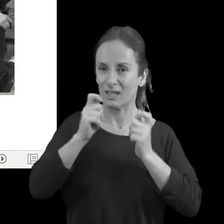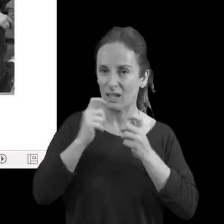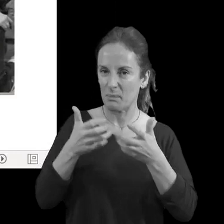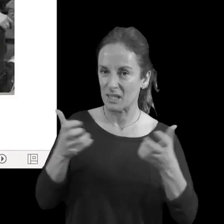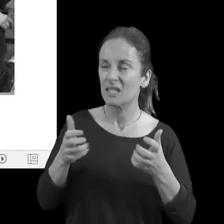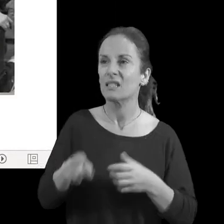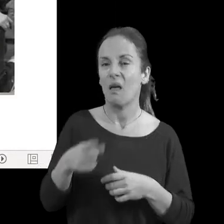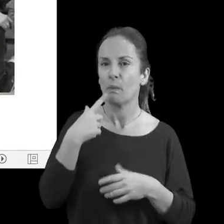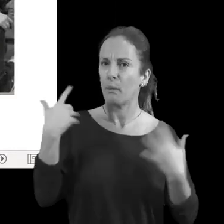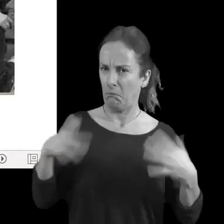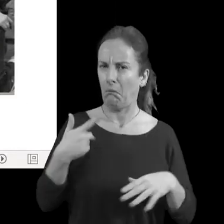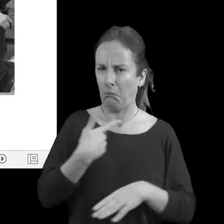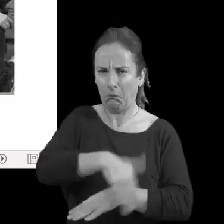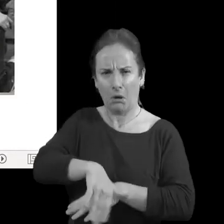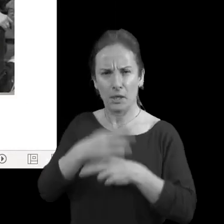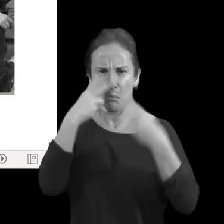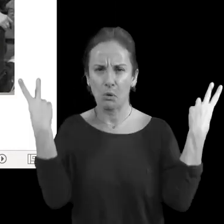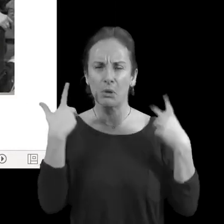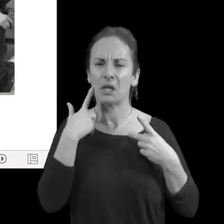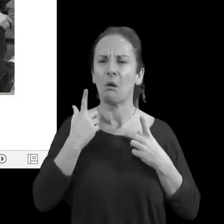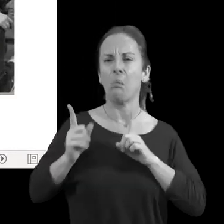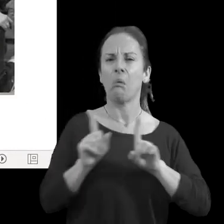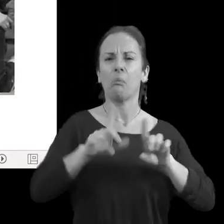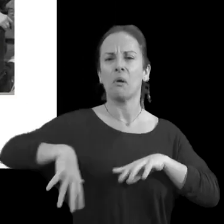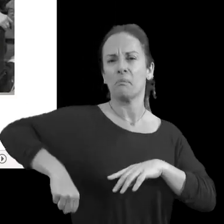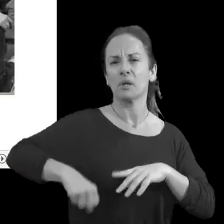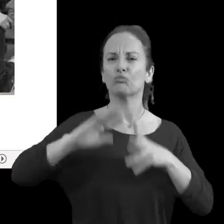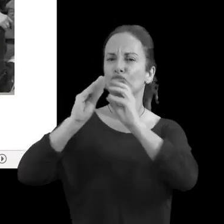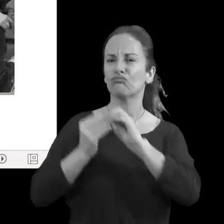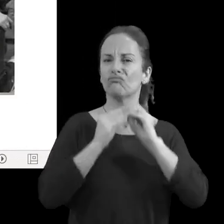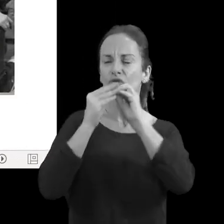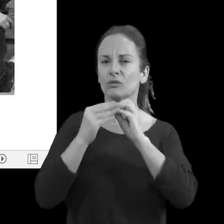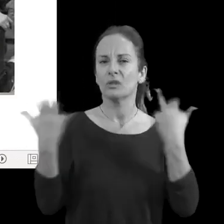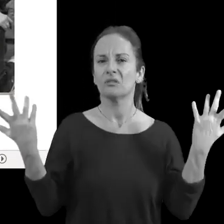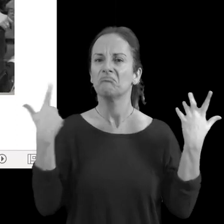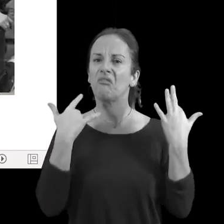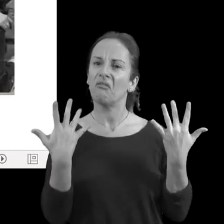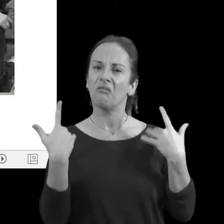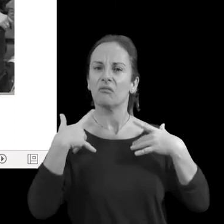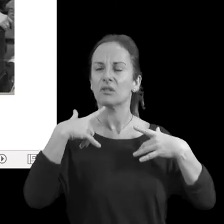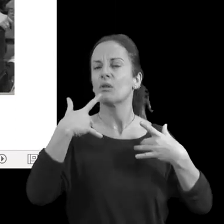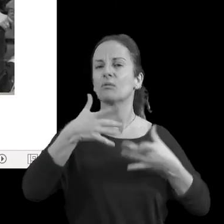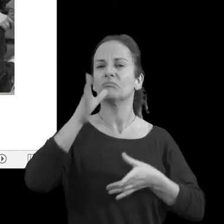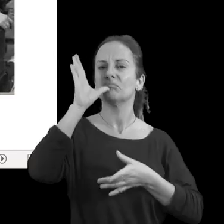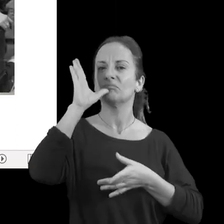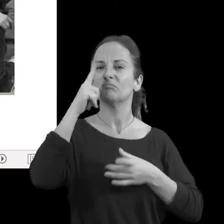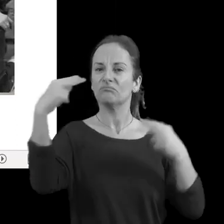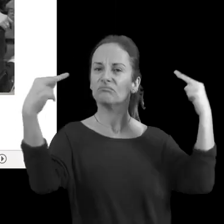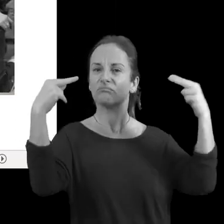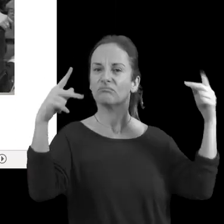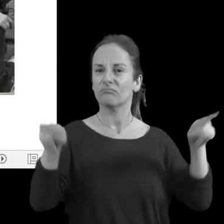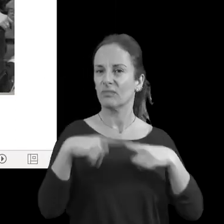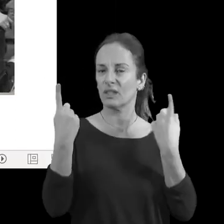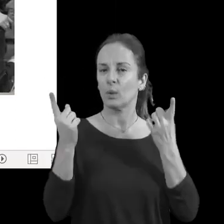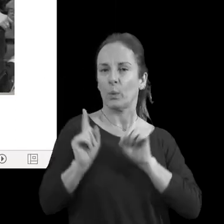en las librerías, están dándose la mano por la calle, besándose, en las horchaterías, en las terrazas, están tomando el